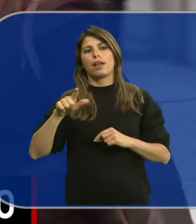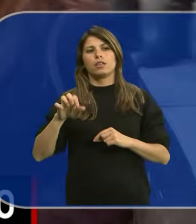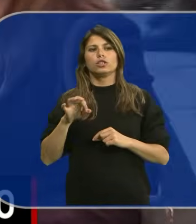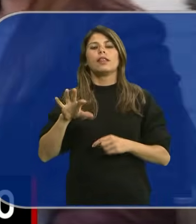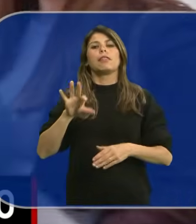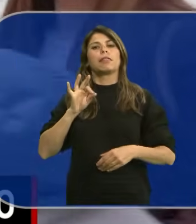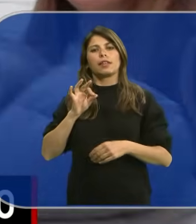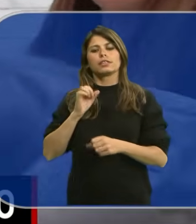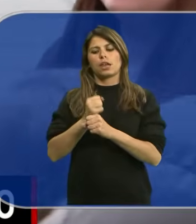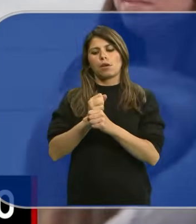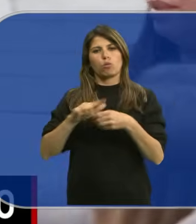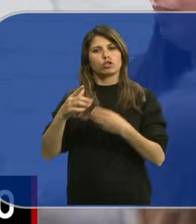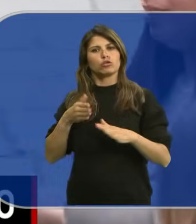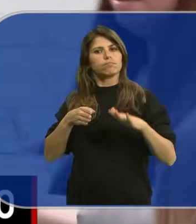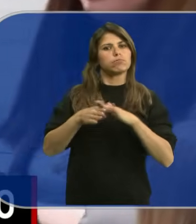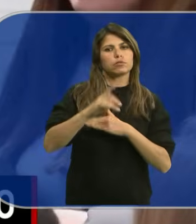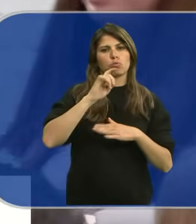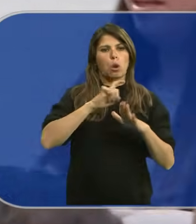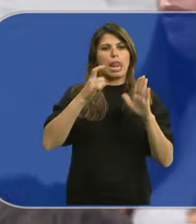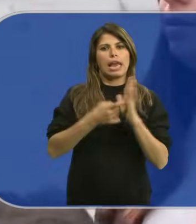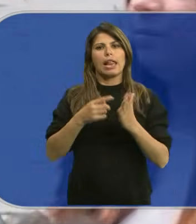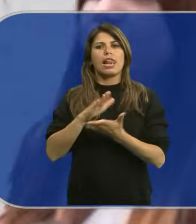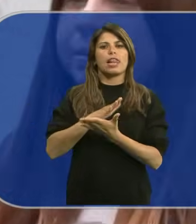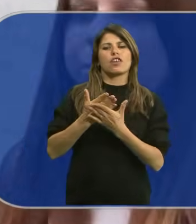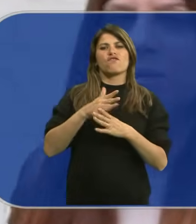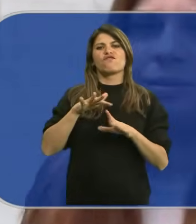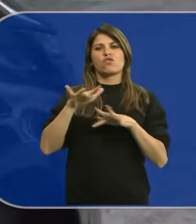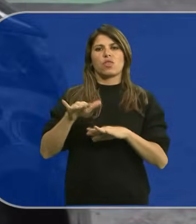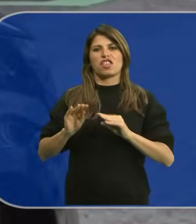puesto de trabajo de forma legal sin que mediara la influencia del exministro.